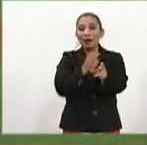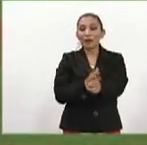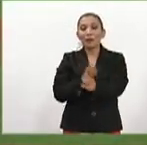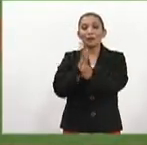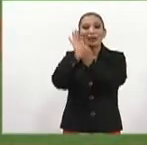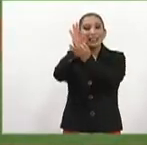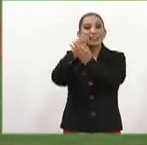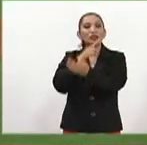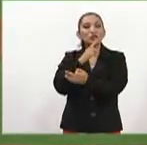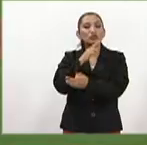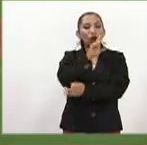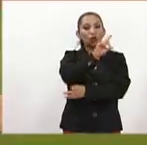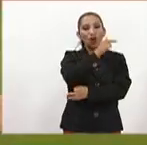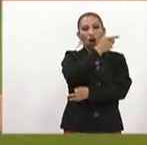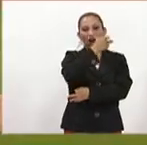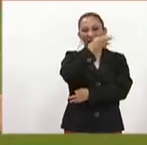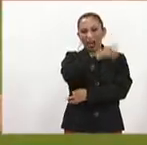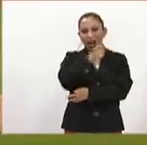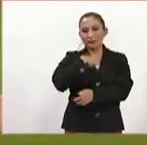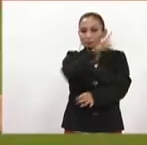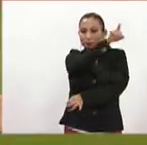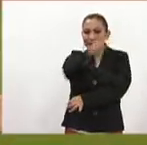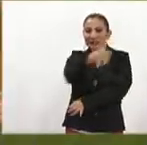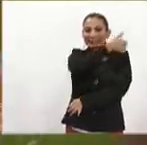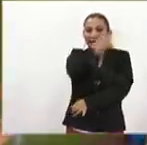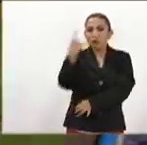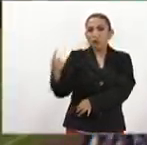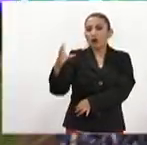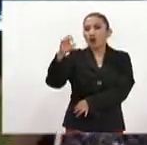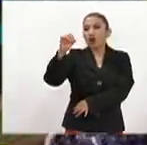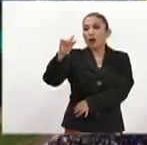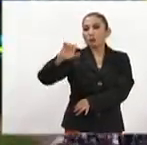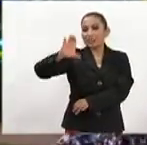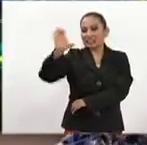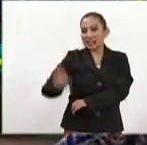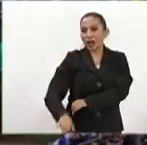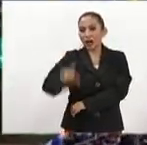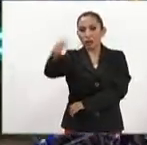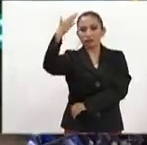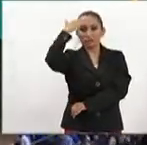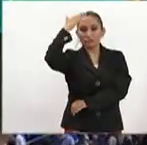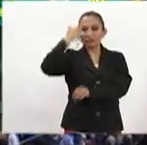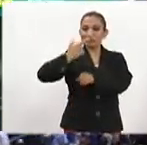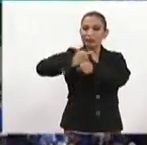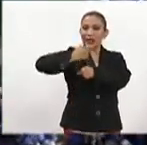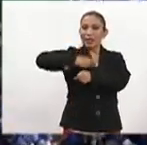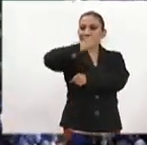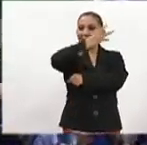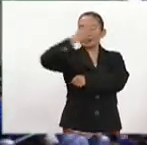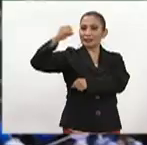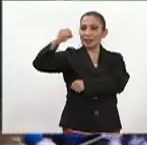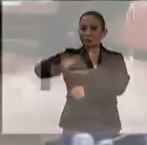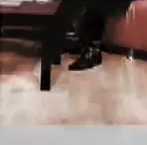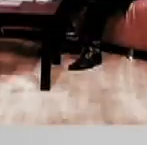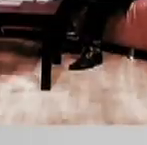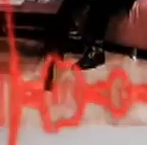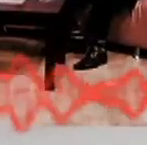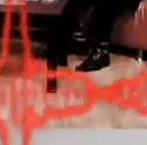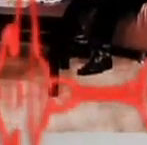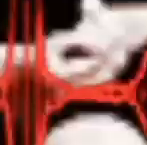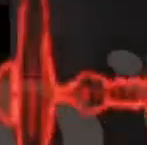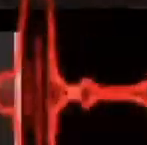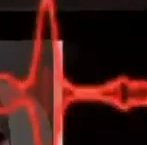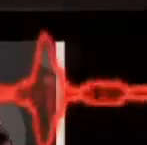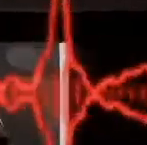Houston, mientras que los Dodgers de Los Ángeles apalean 6-1 a los Cubs de Chicago y lideran la serie 3-0.